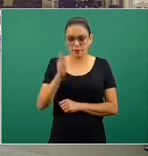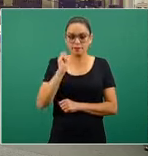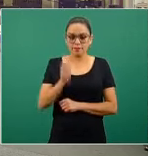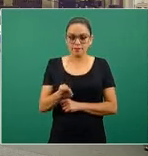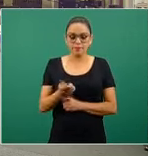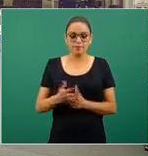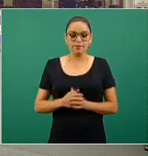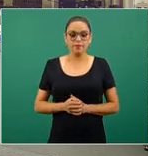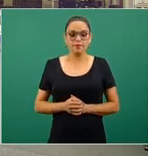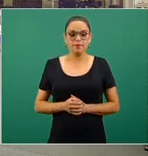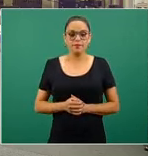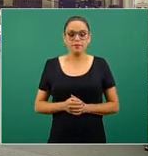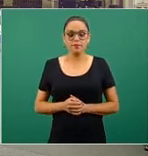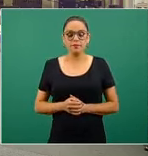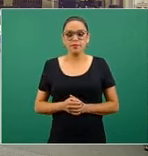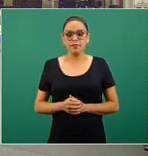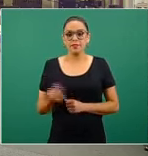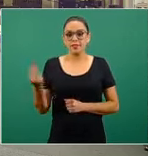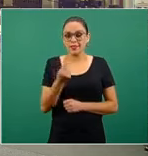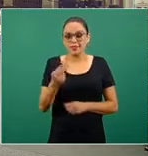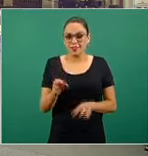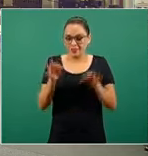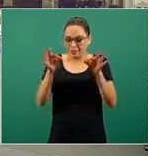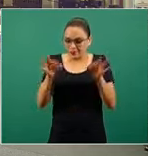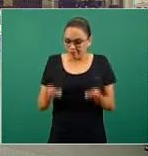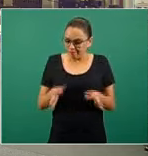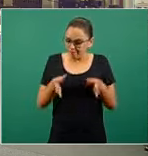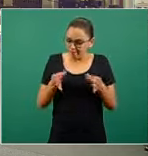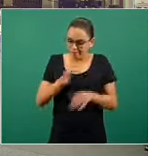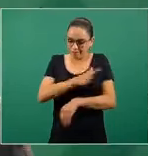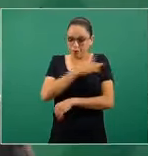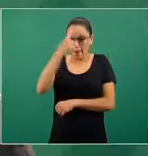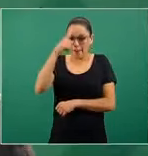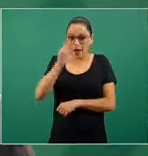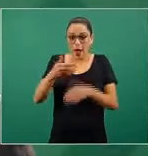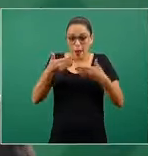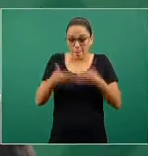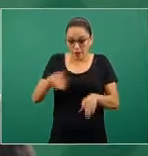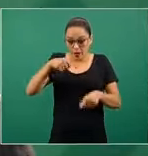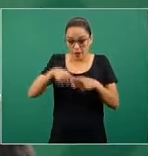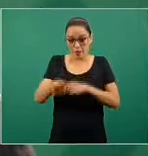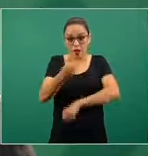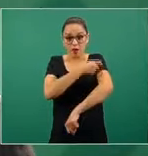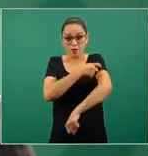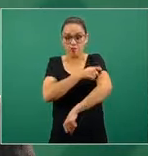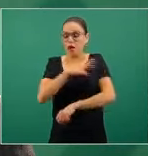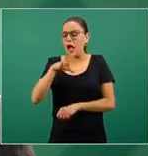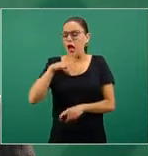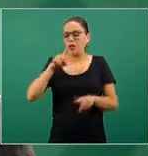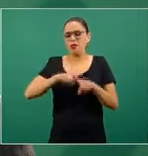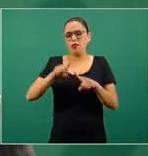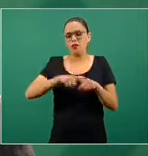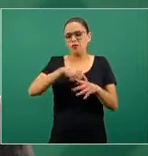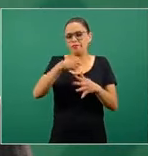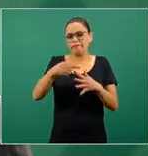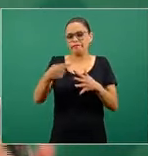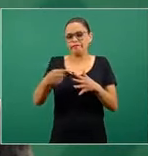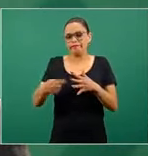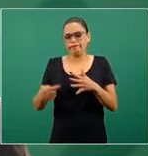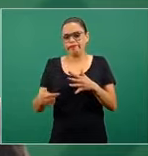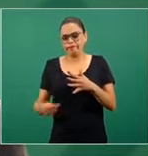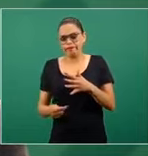con la fineza que se requería la apertura de la vacunación. Hubo múltiples factores que justamente para